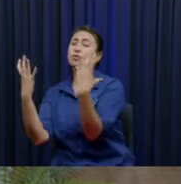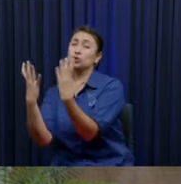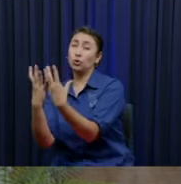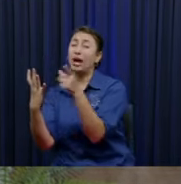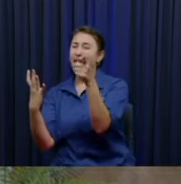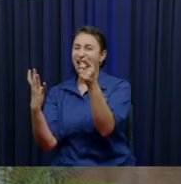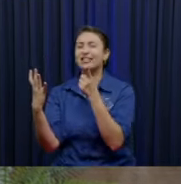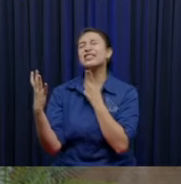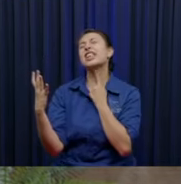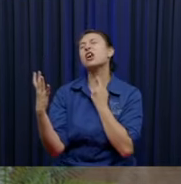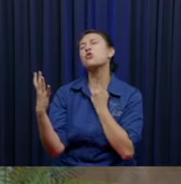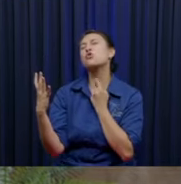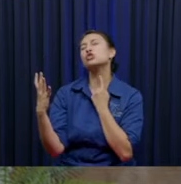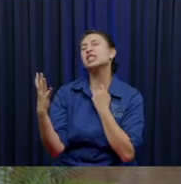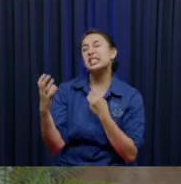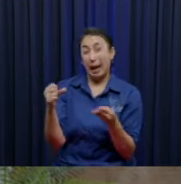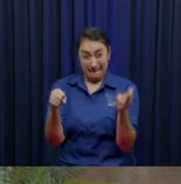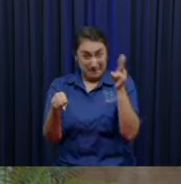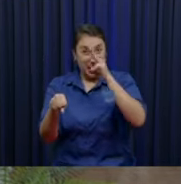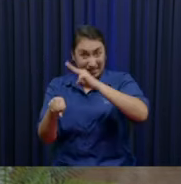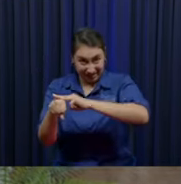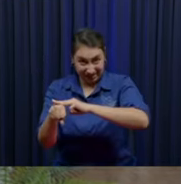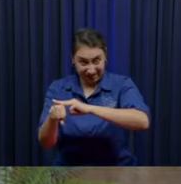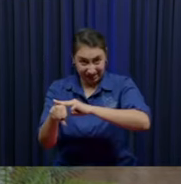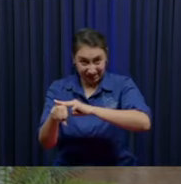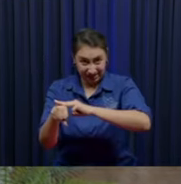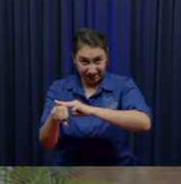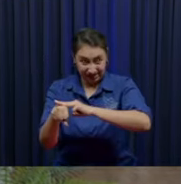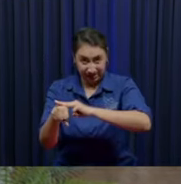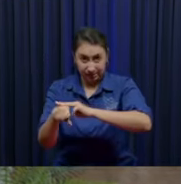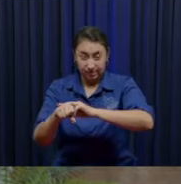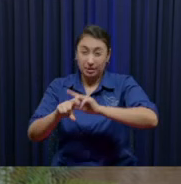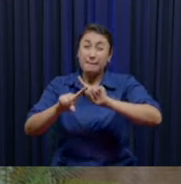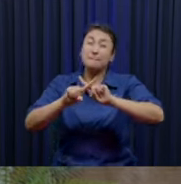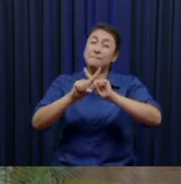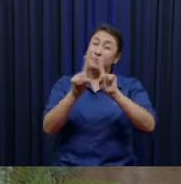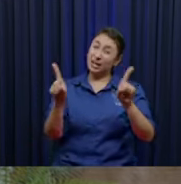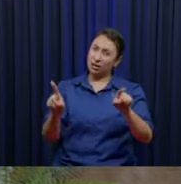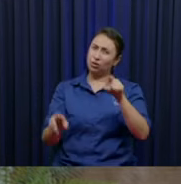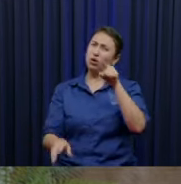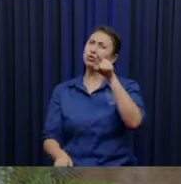¿Qué es lo que prevalece en tu búsqueda devocional?